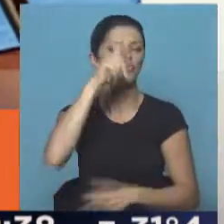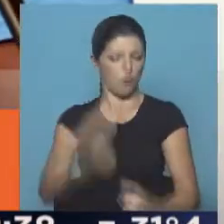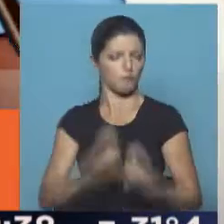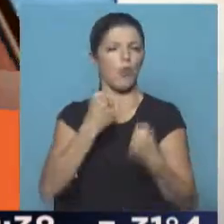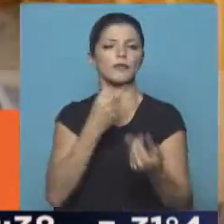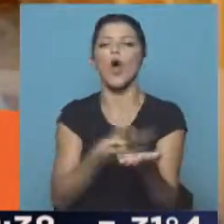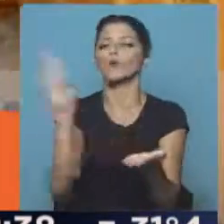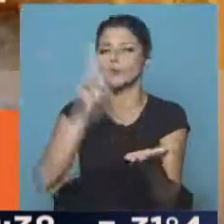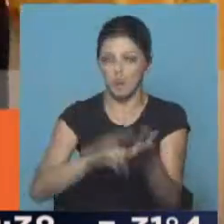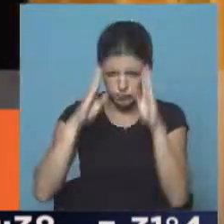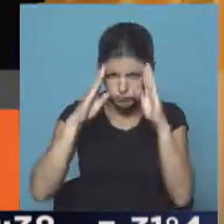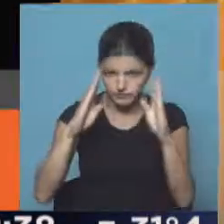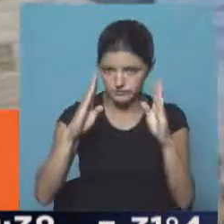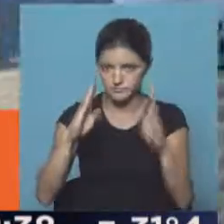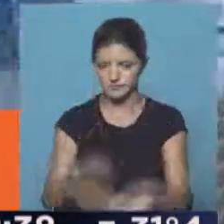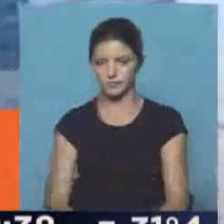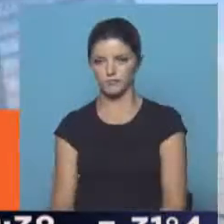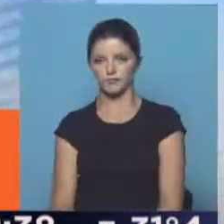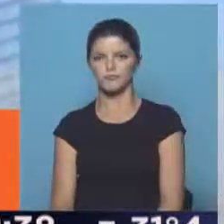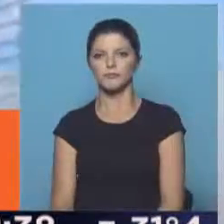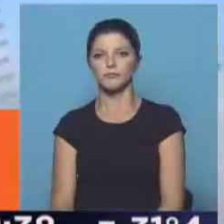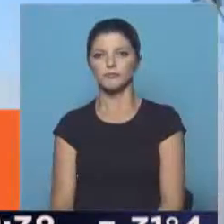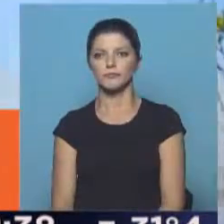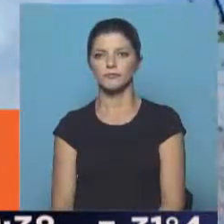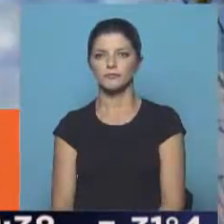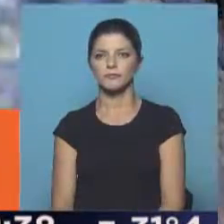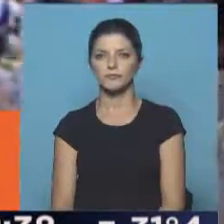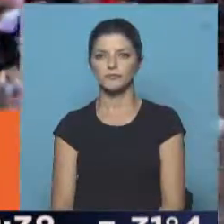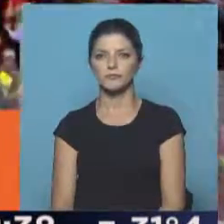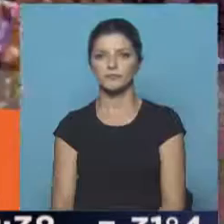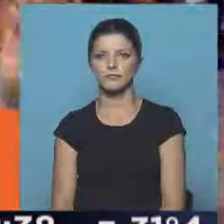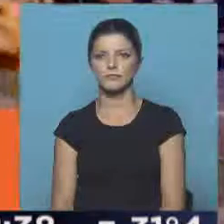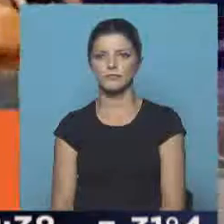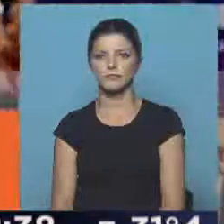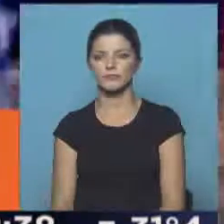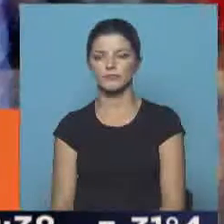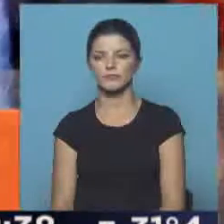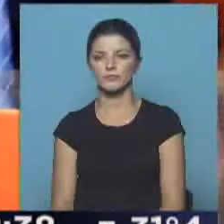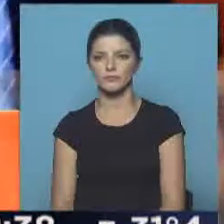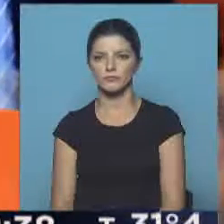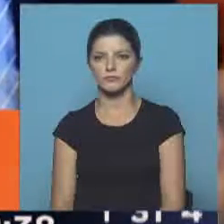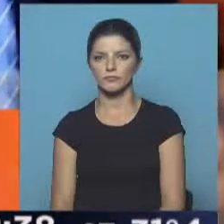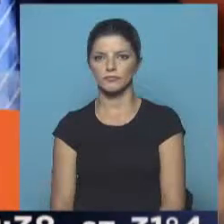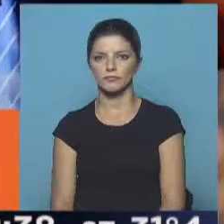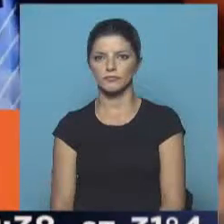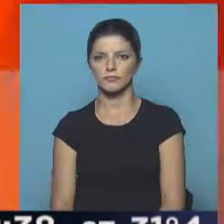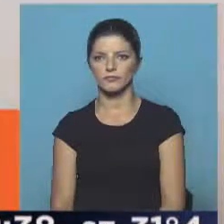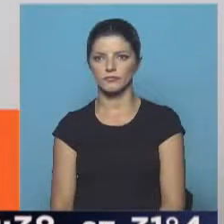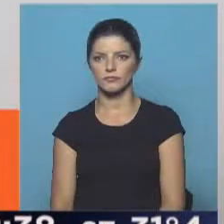vez». Change that makes America great again. Donald Trump for president.